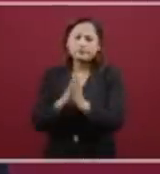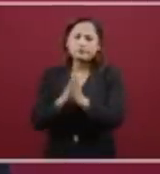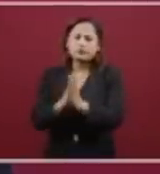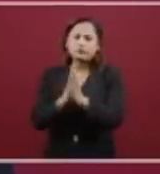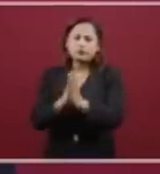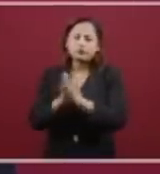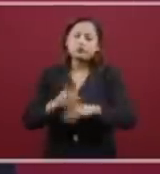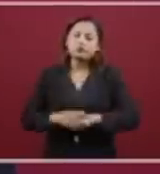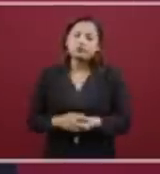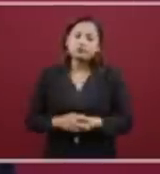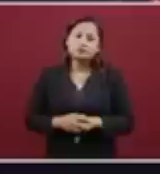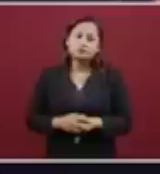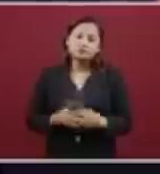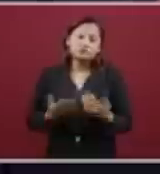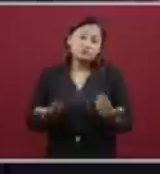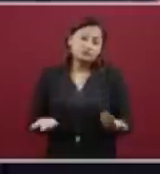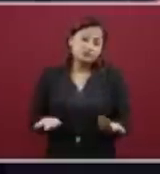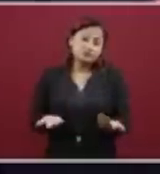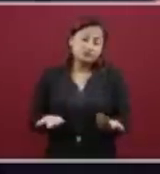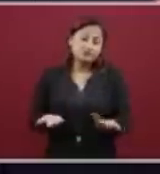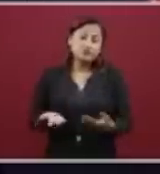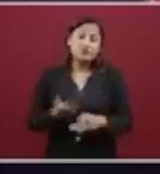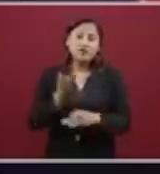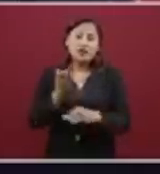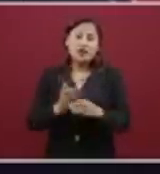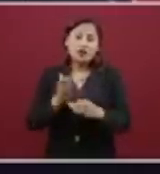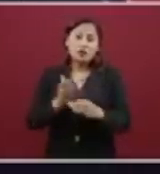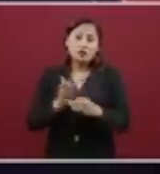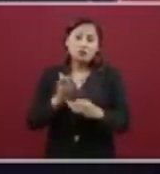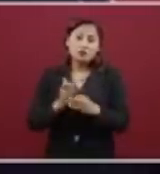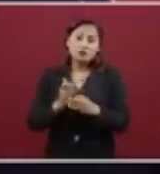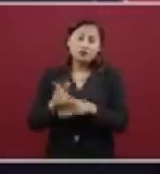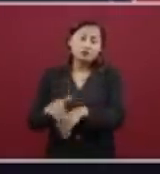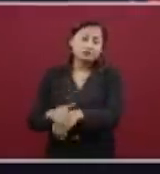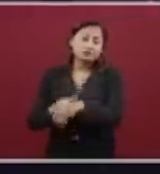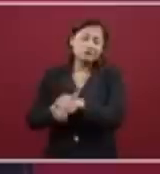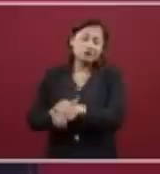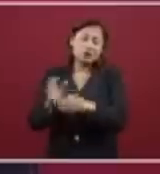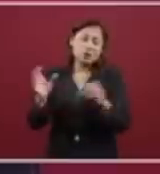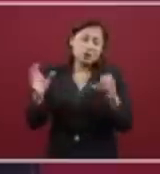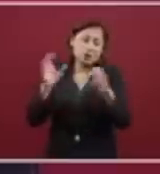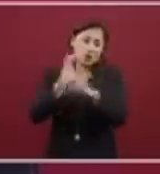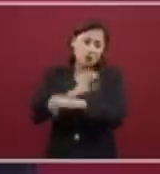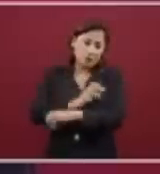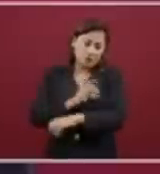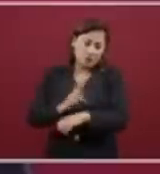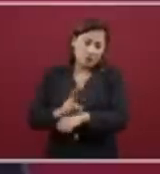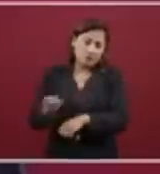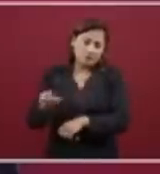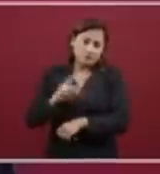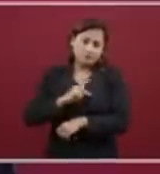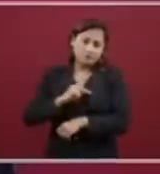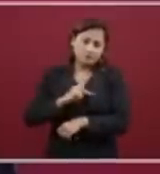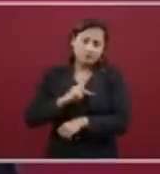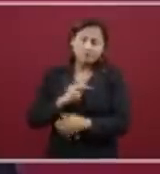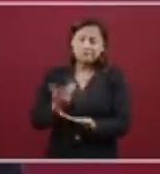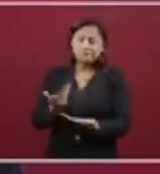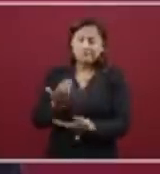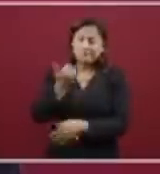pido a mi compadre a miguel rincón que entienda